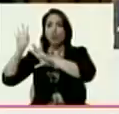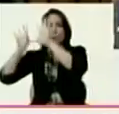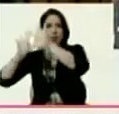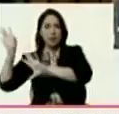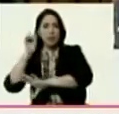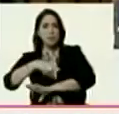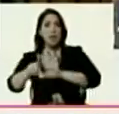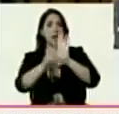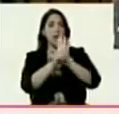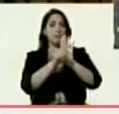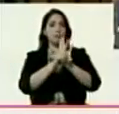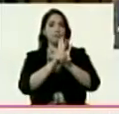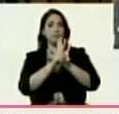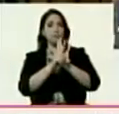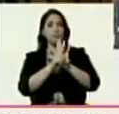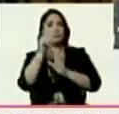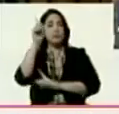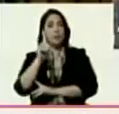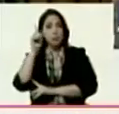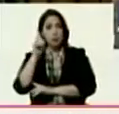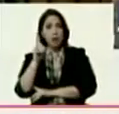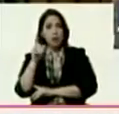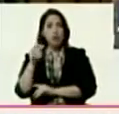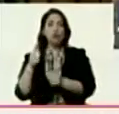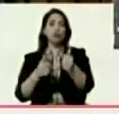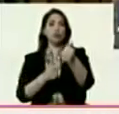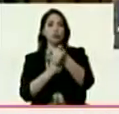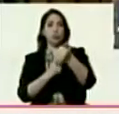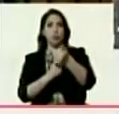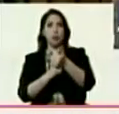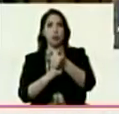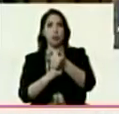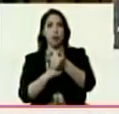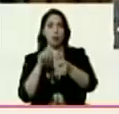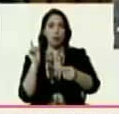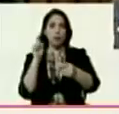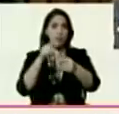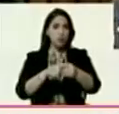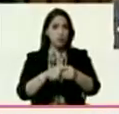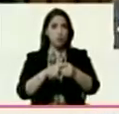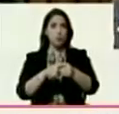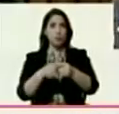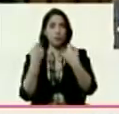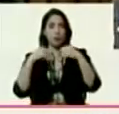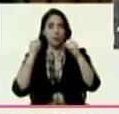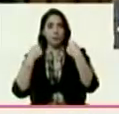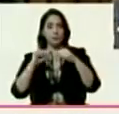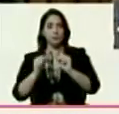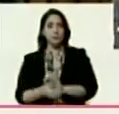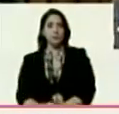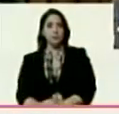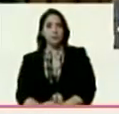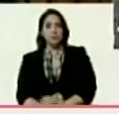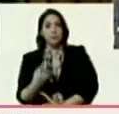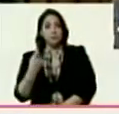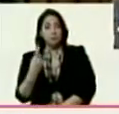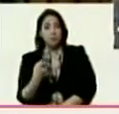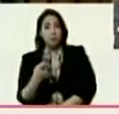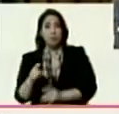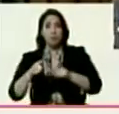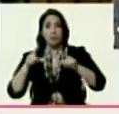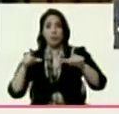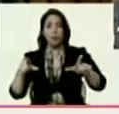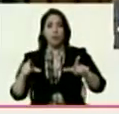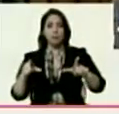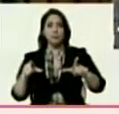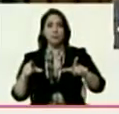los diputados suplentes a incorporarse en el ejercicio de las curules vacantes, con lo cual se modifica